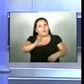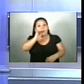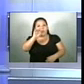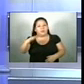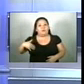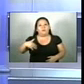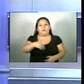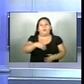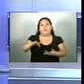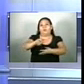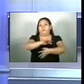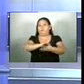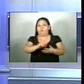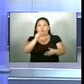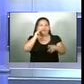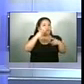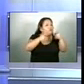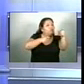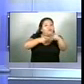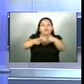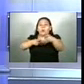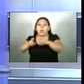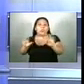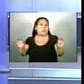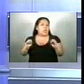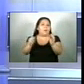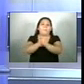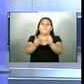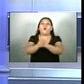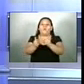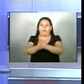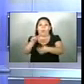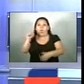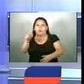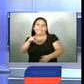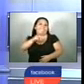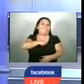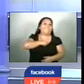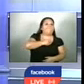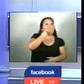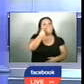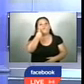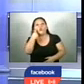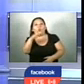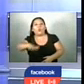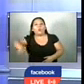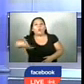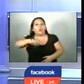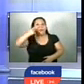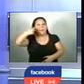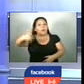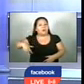Medio Ambiente dijo que no se han reportado afectaciones y que continuarán monitoreando los sectores más vulnerables.